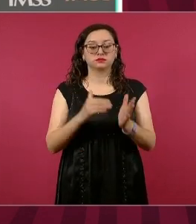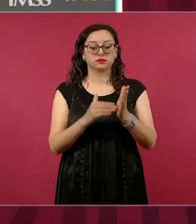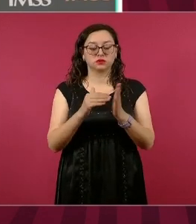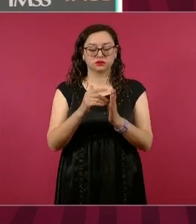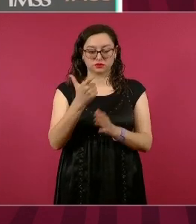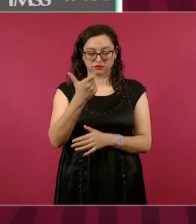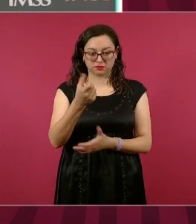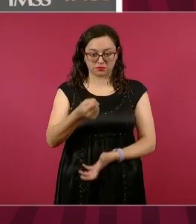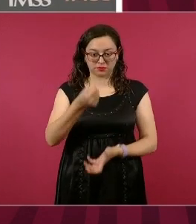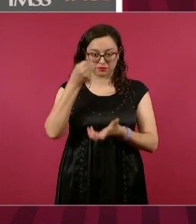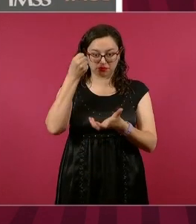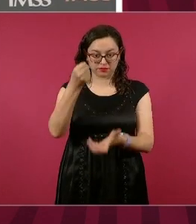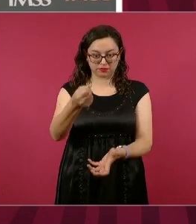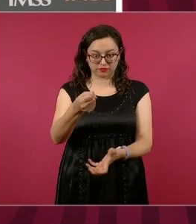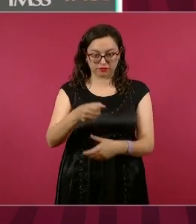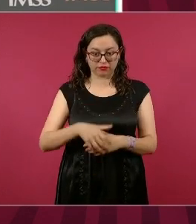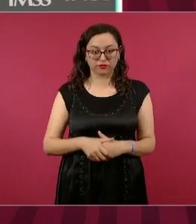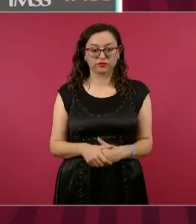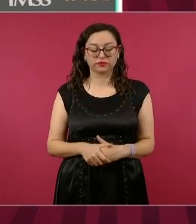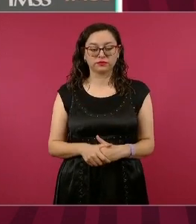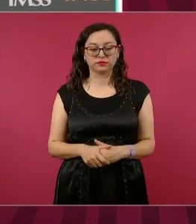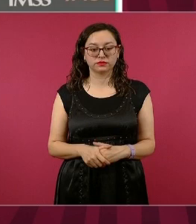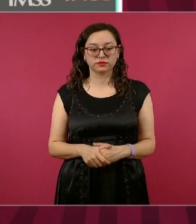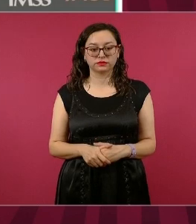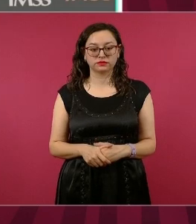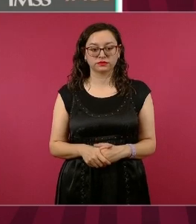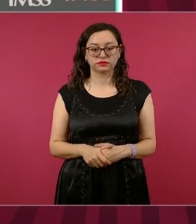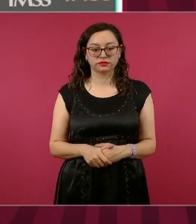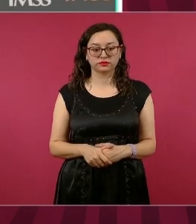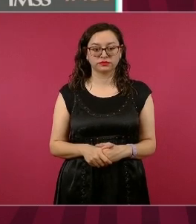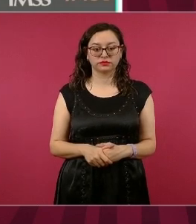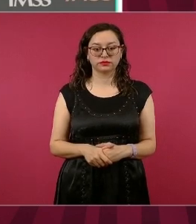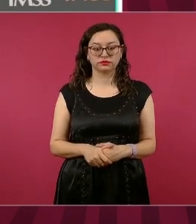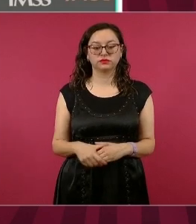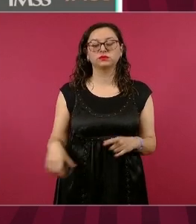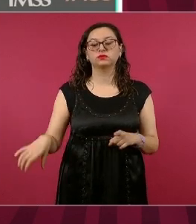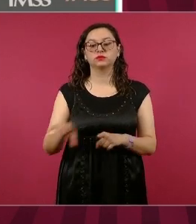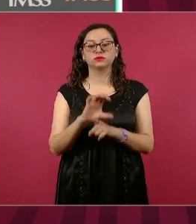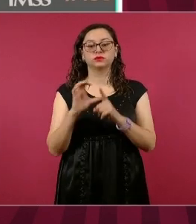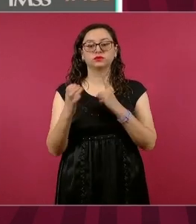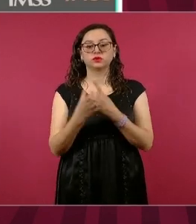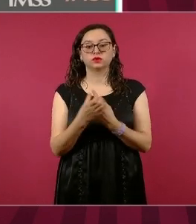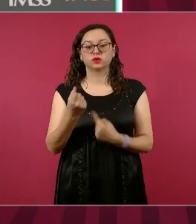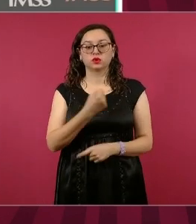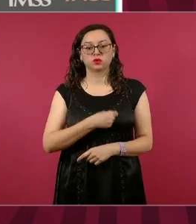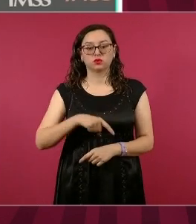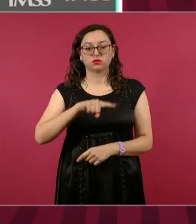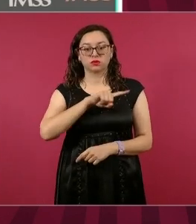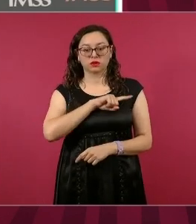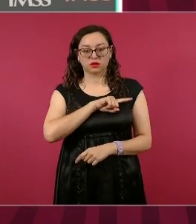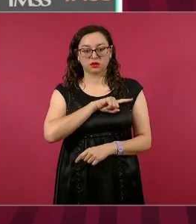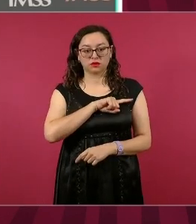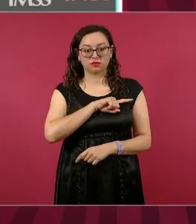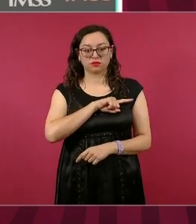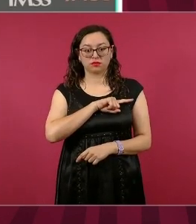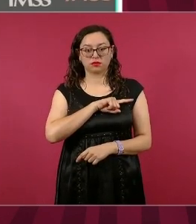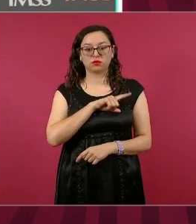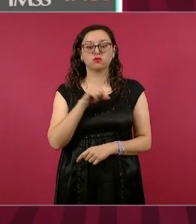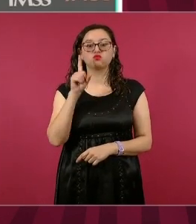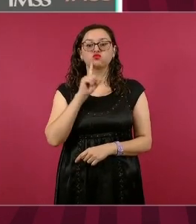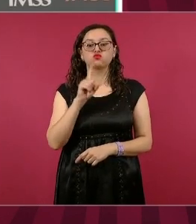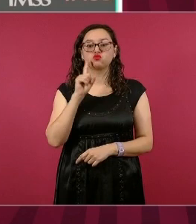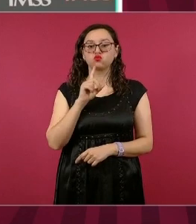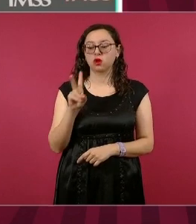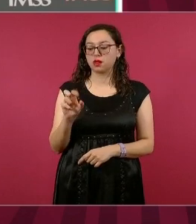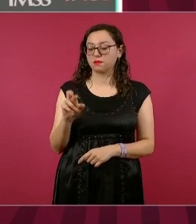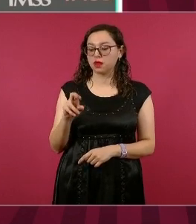137,000,000 de pesos. Voy a hacer entrega al Comité de Salud, particularmente a la señora